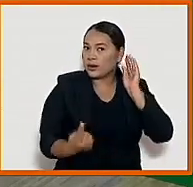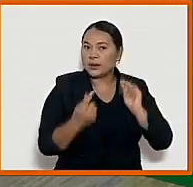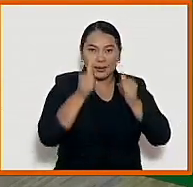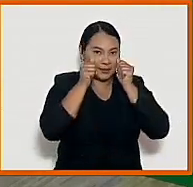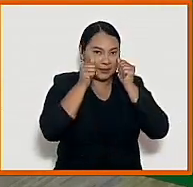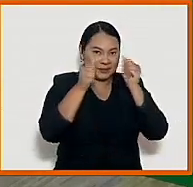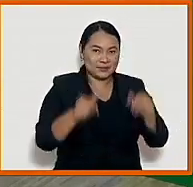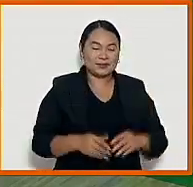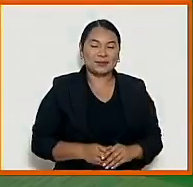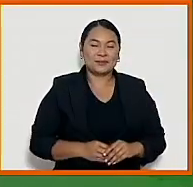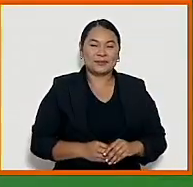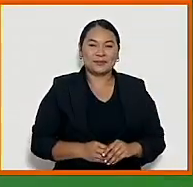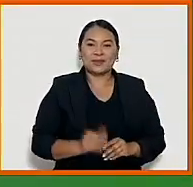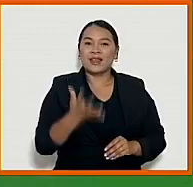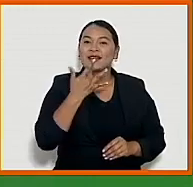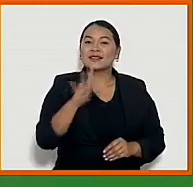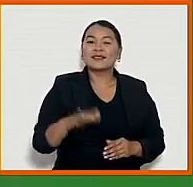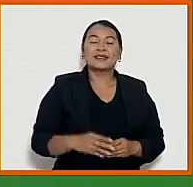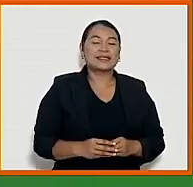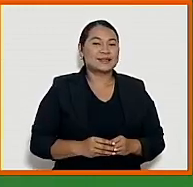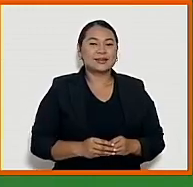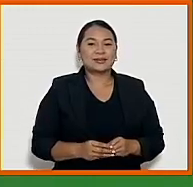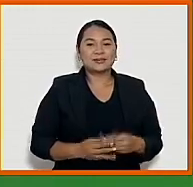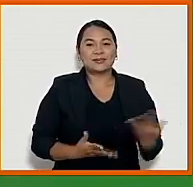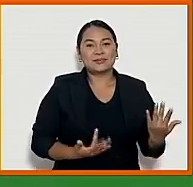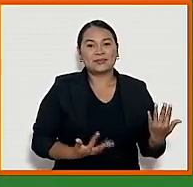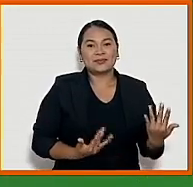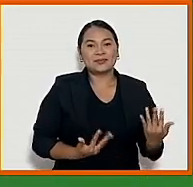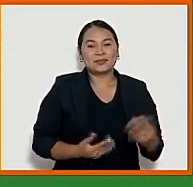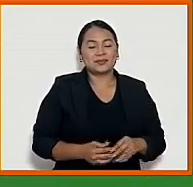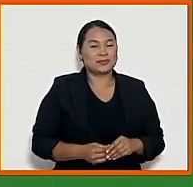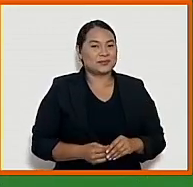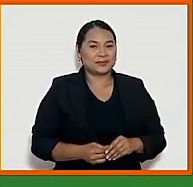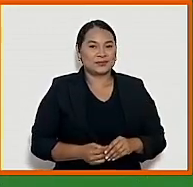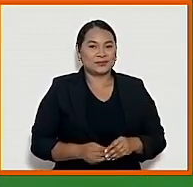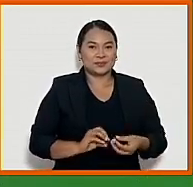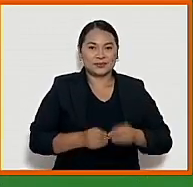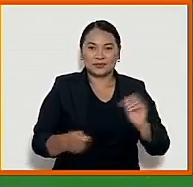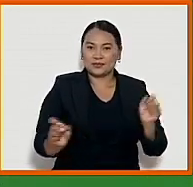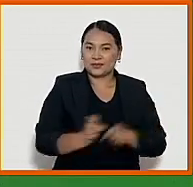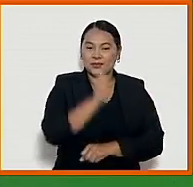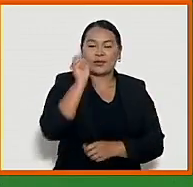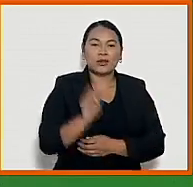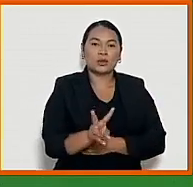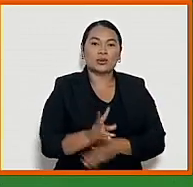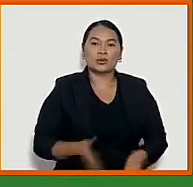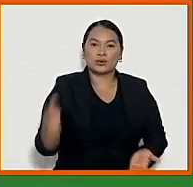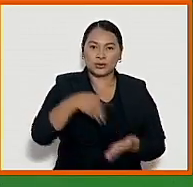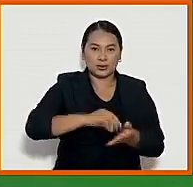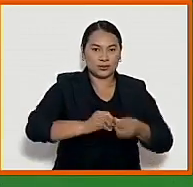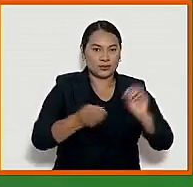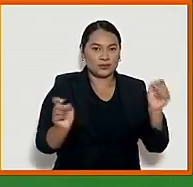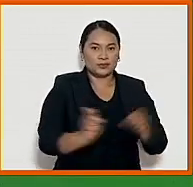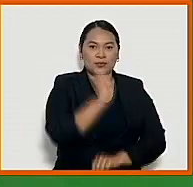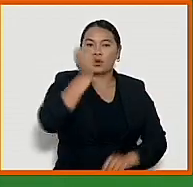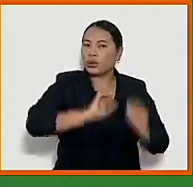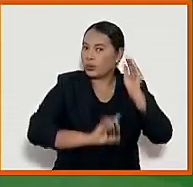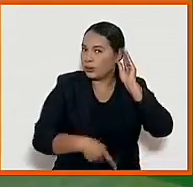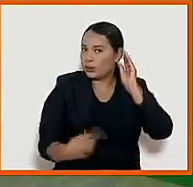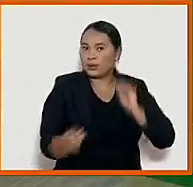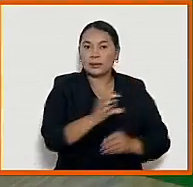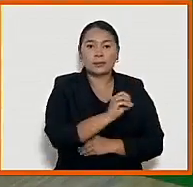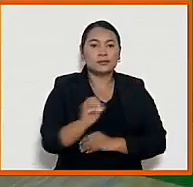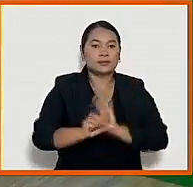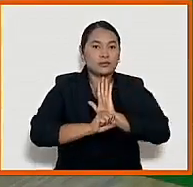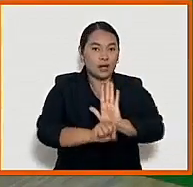es muchísima suerte. Y este es el 2, número favorecido para Diaria 00 con su